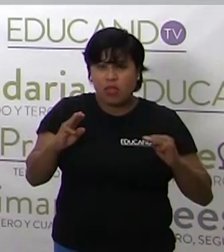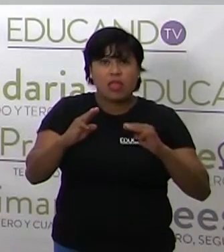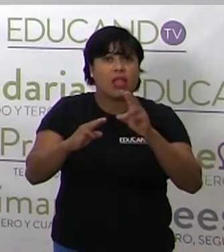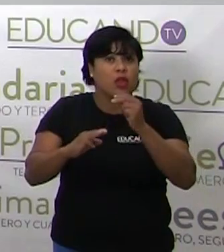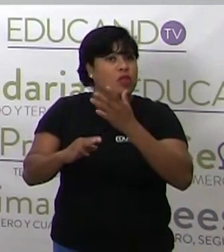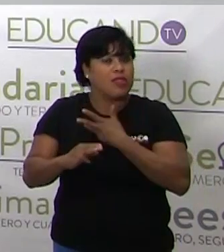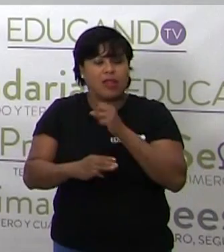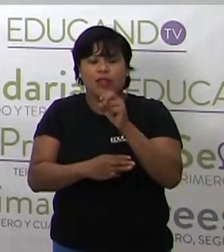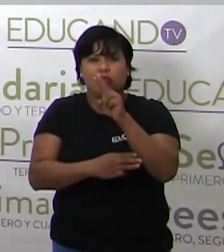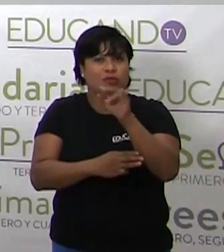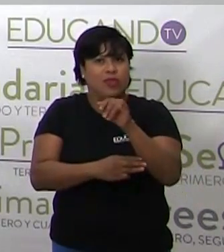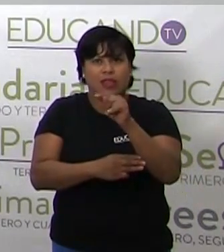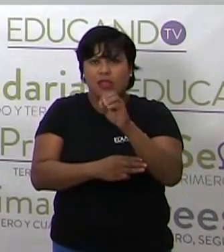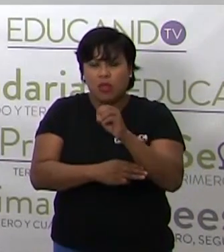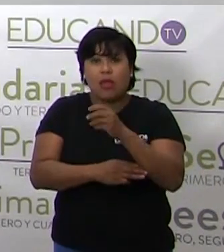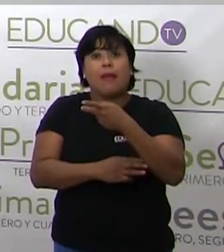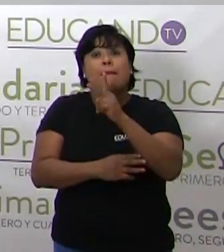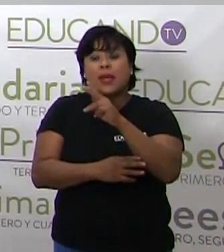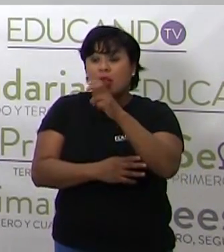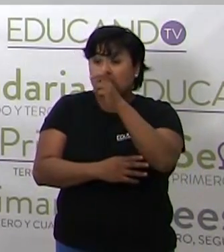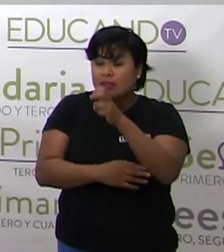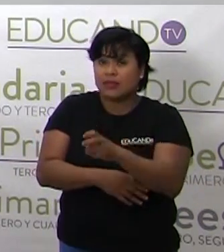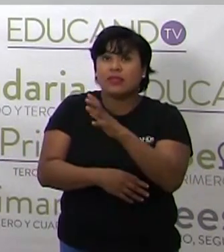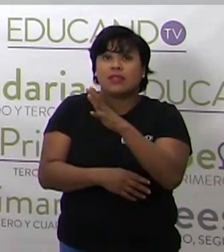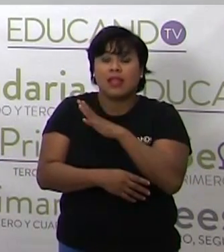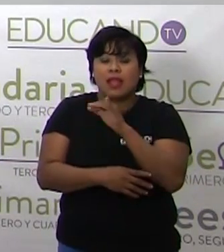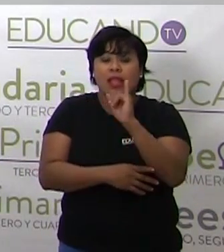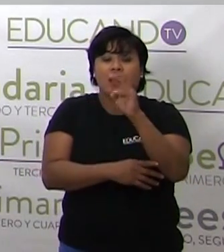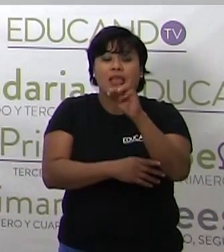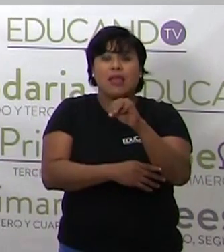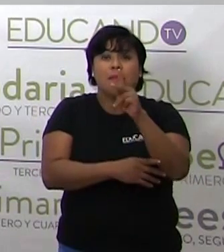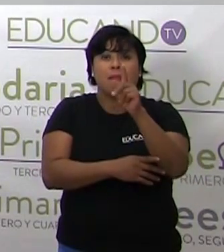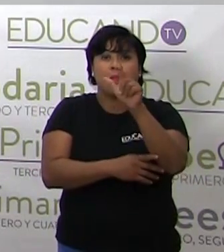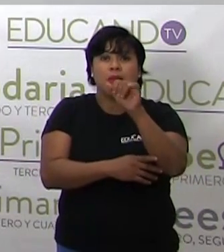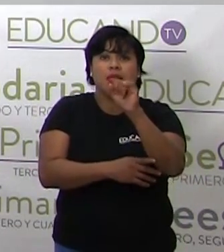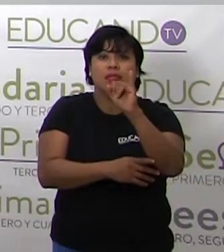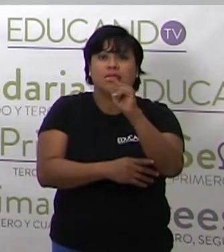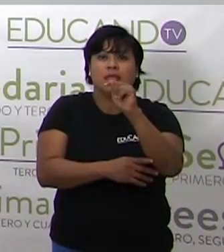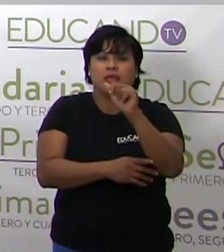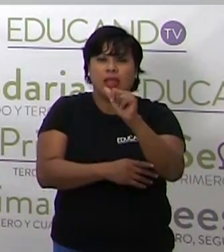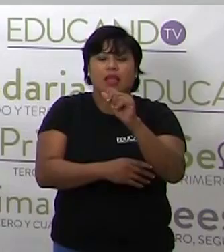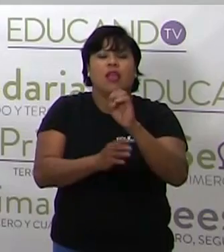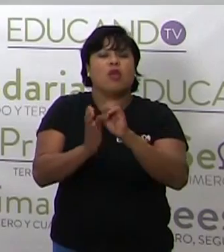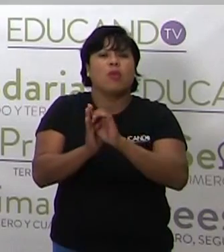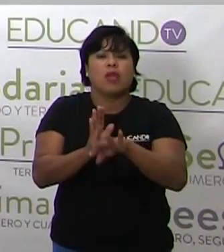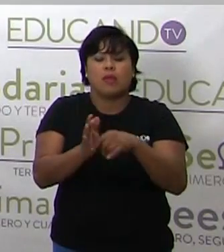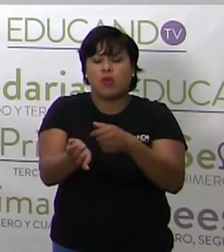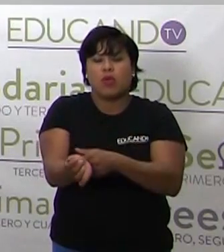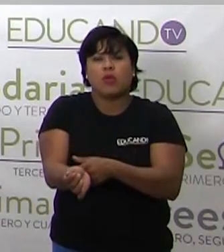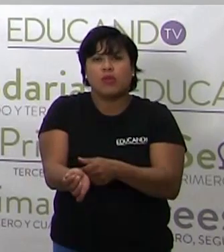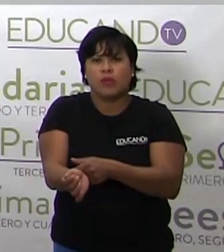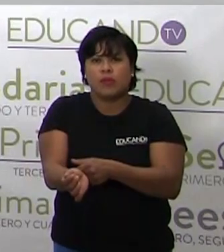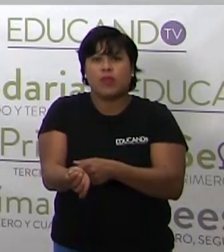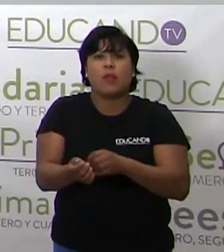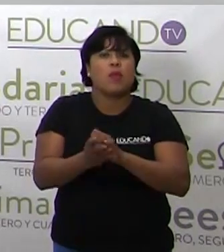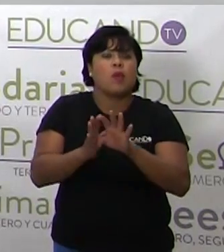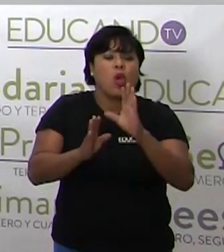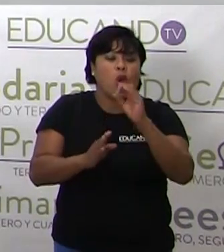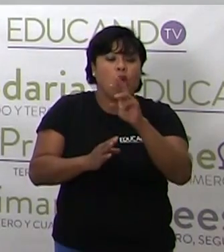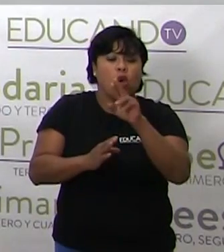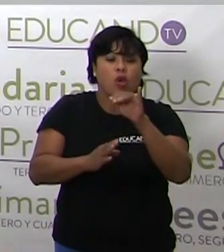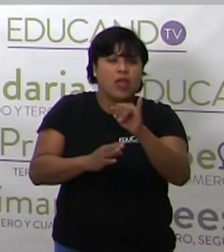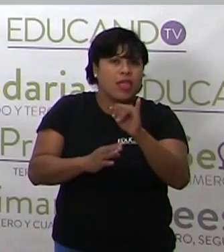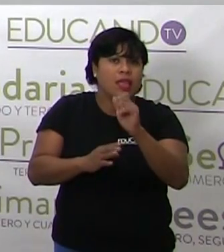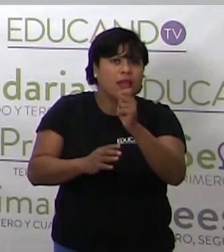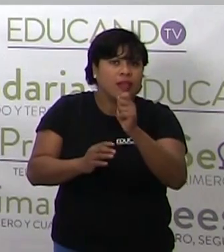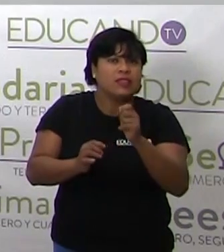al sujeto, pero está de manera implícita, o sea, está escondido. ¿A quién se refiere? Corrí a la